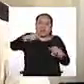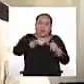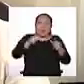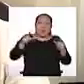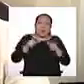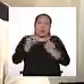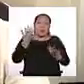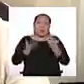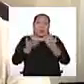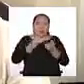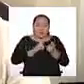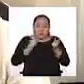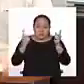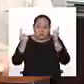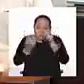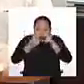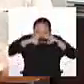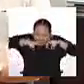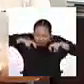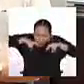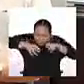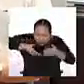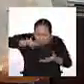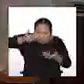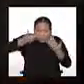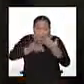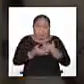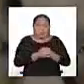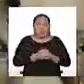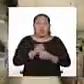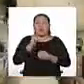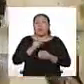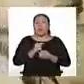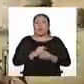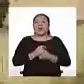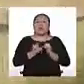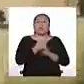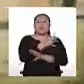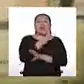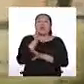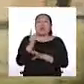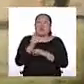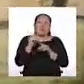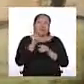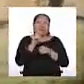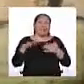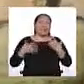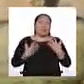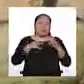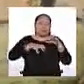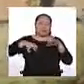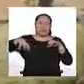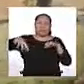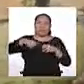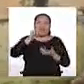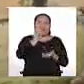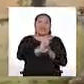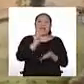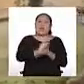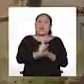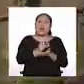ser convertido en terrenos de cultivo, en bosques o lo que fuera. En Lima había